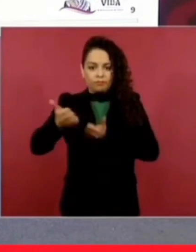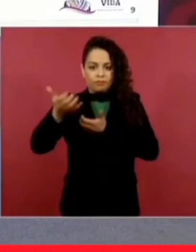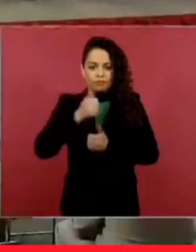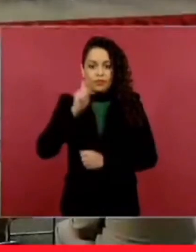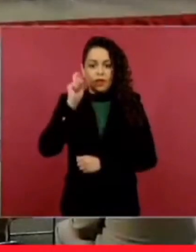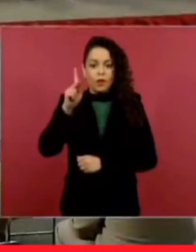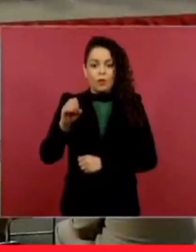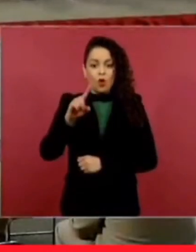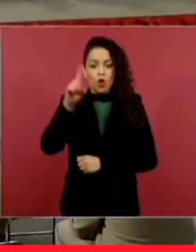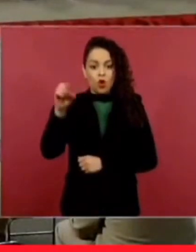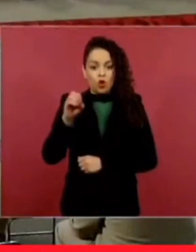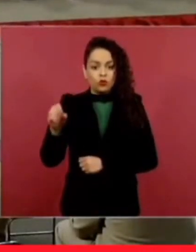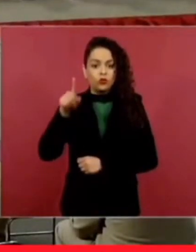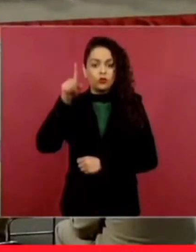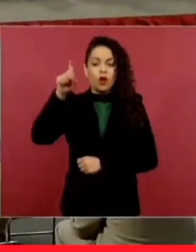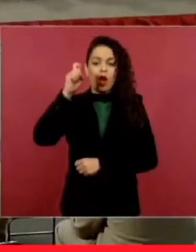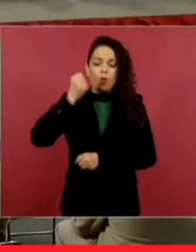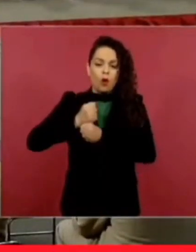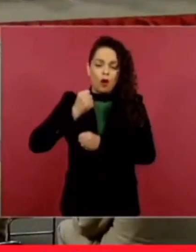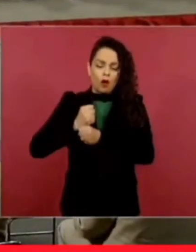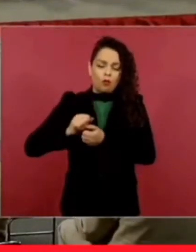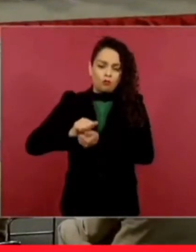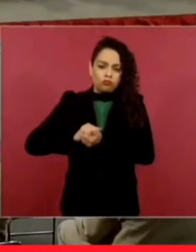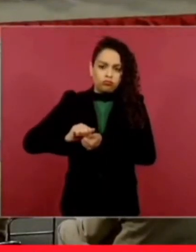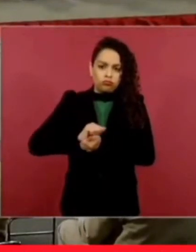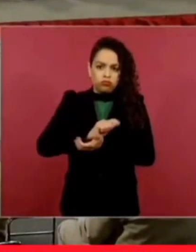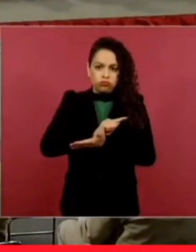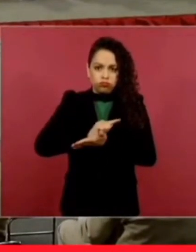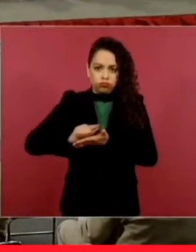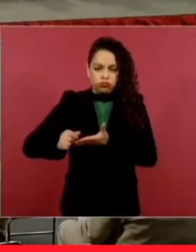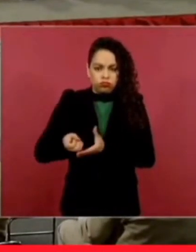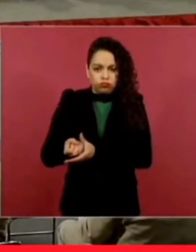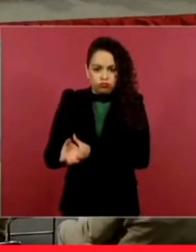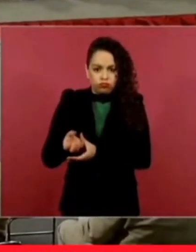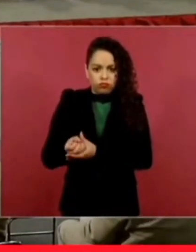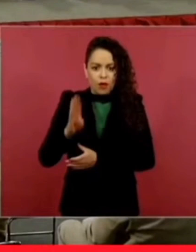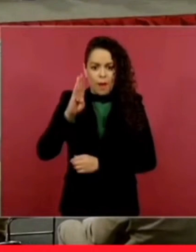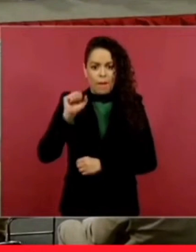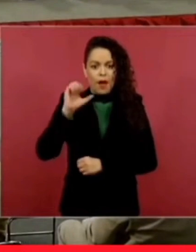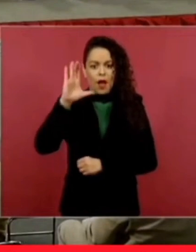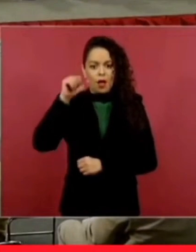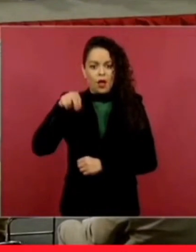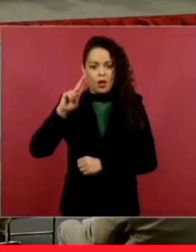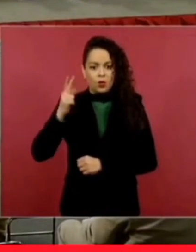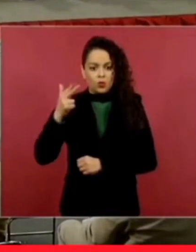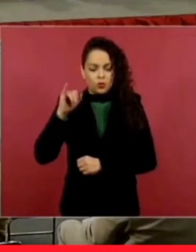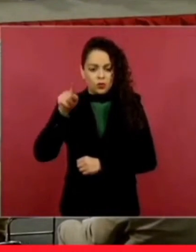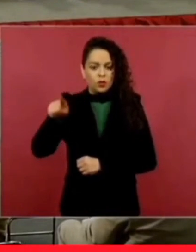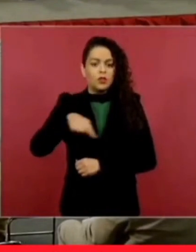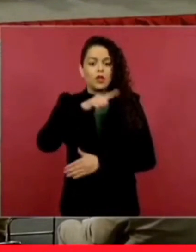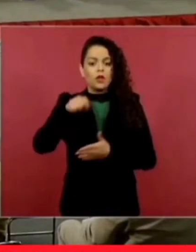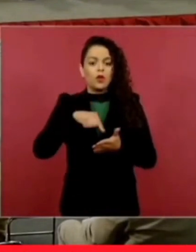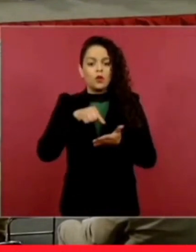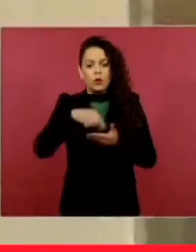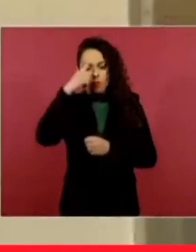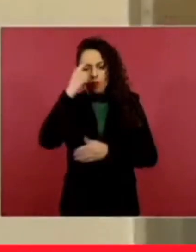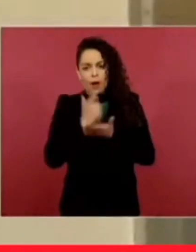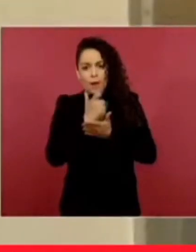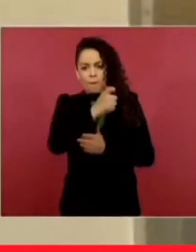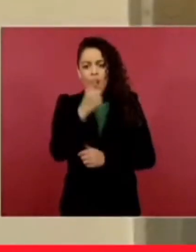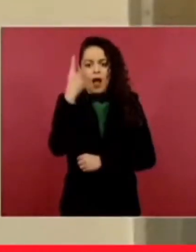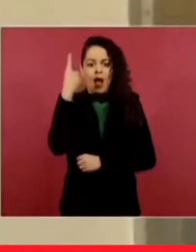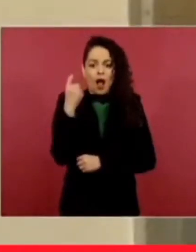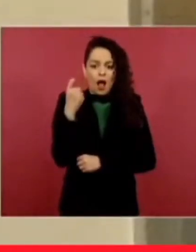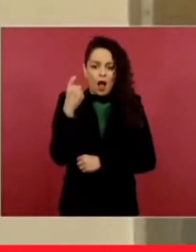en Bacanuchi, en organismos de agua municipal para la cuestión de los pagos del agua, en diagnóstico ambiental, un